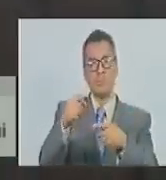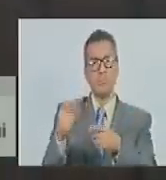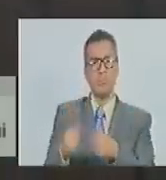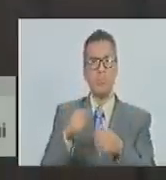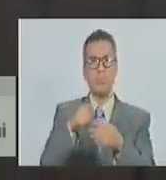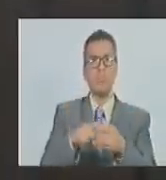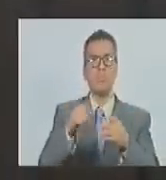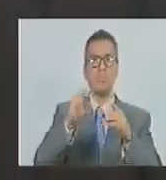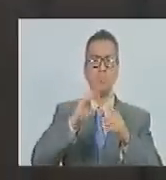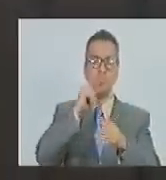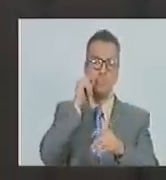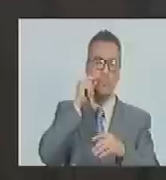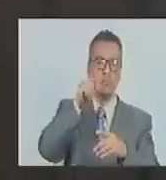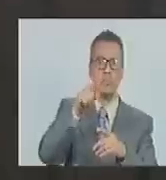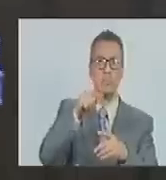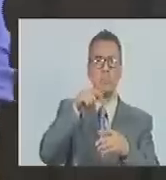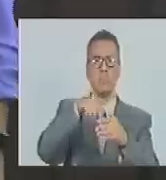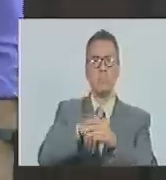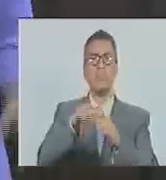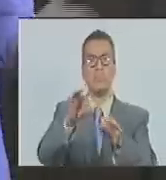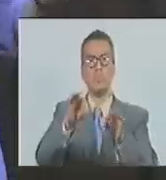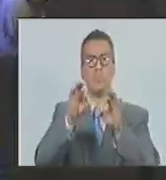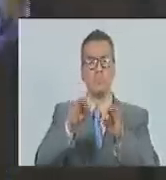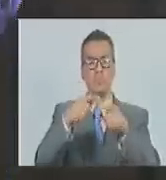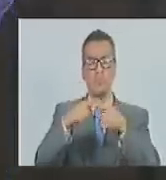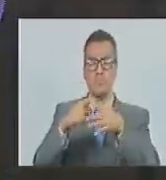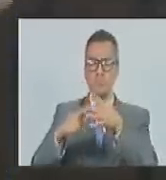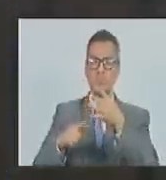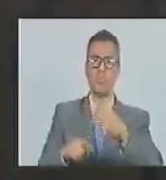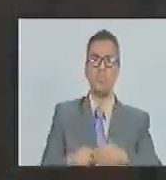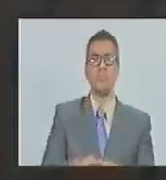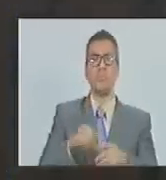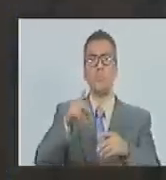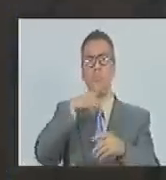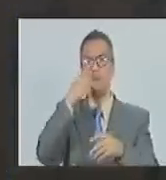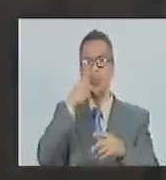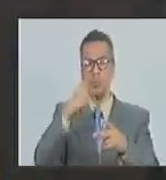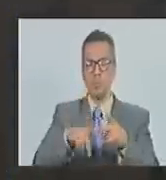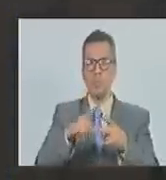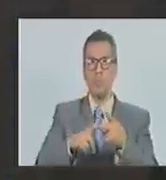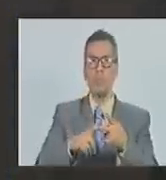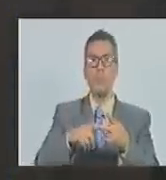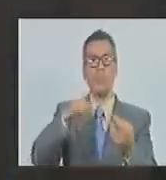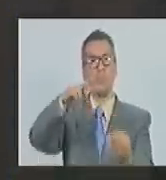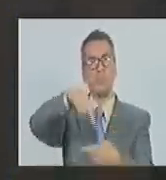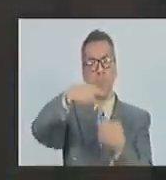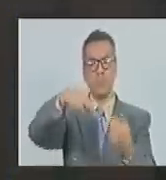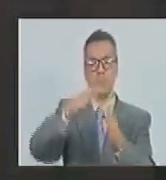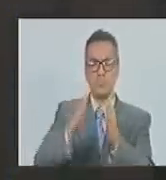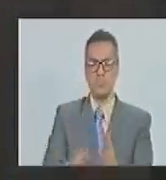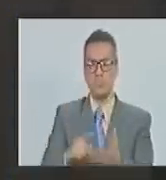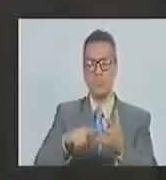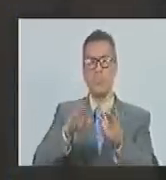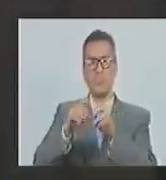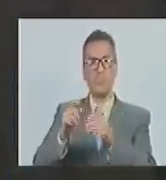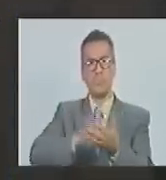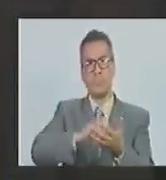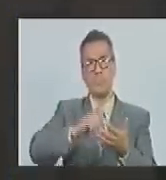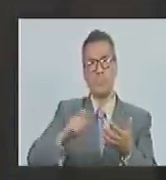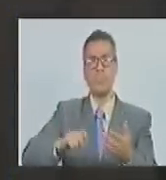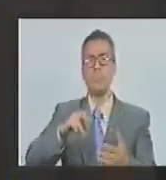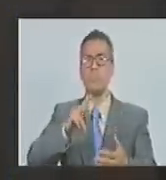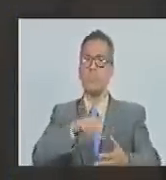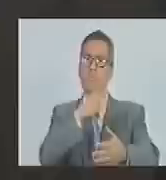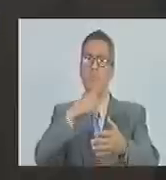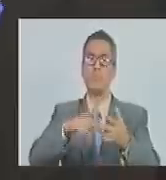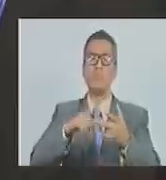hombre íntegro por destacar en sus diferentes facetas, como político, como revolucionario, como escritor, como poeta,